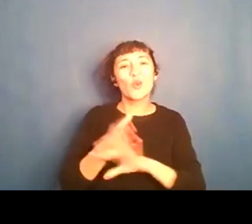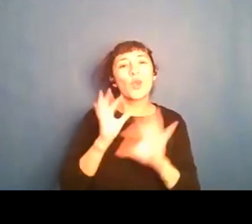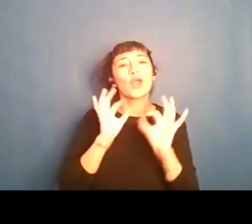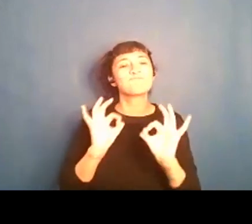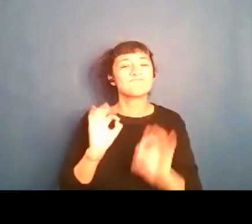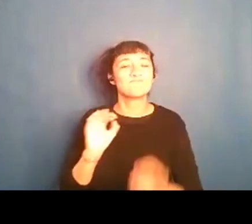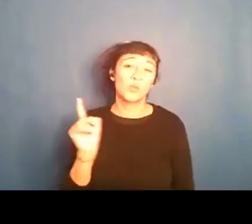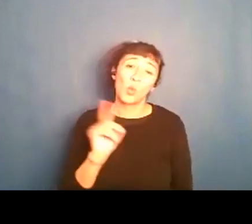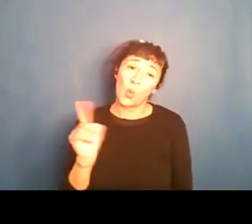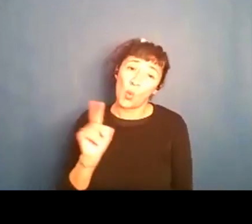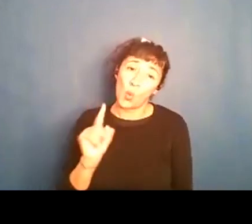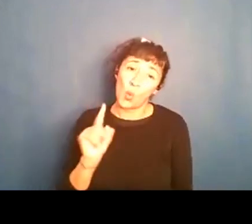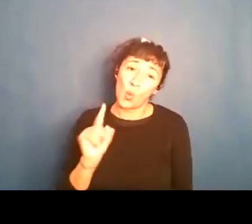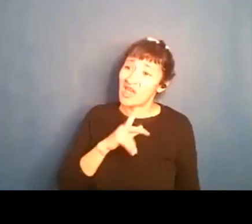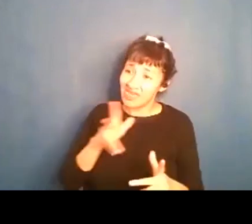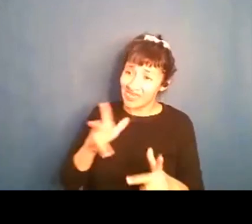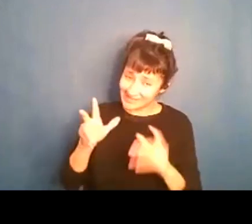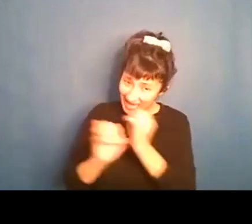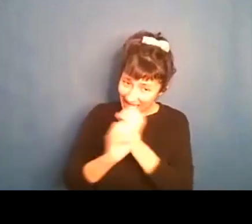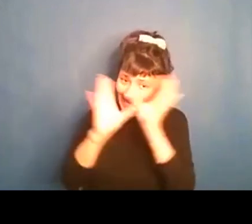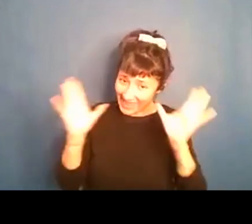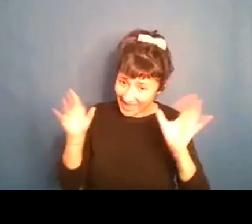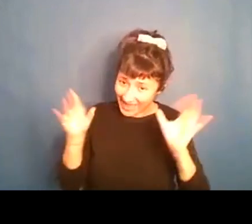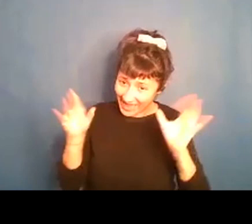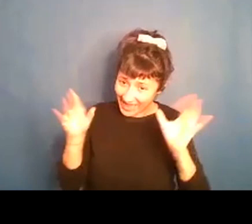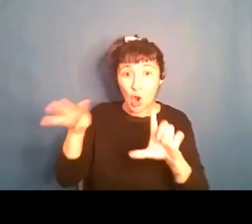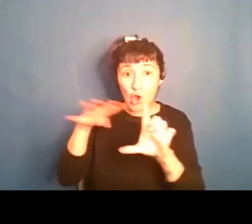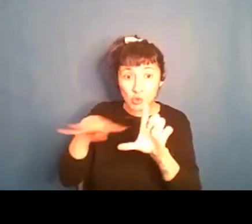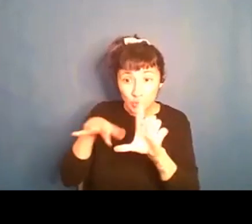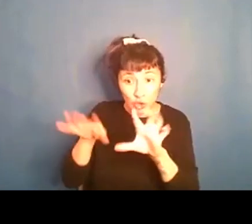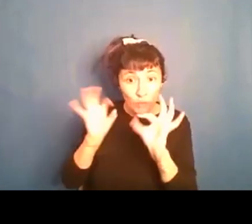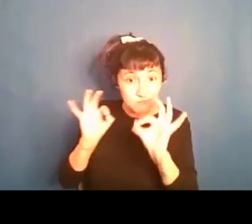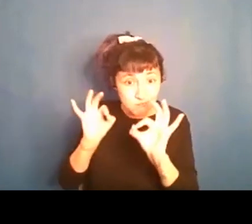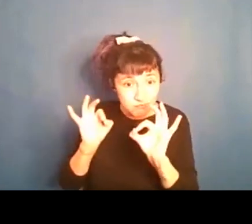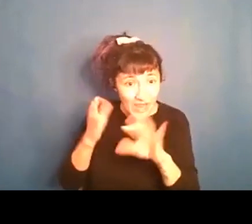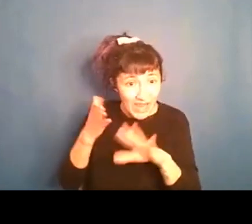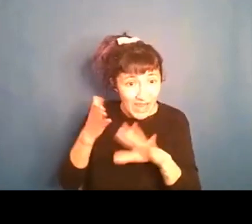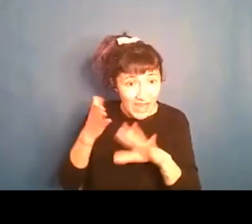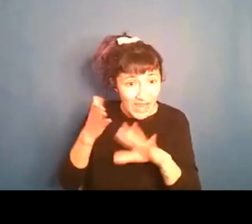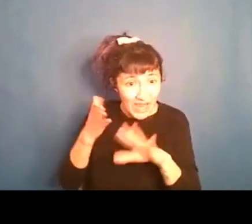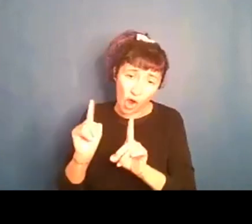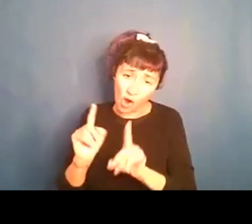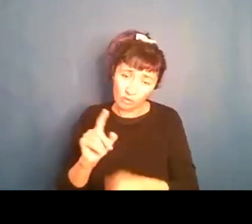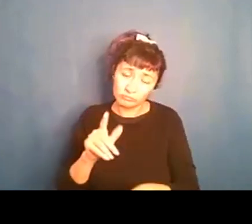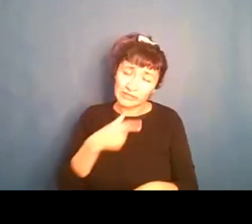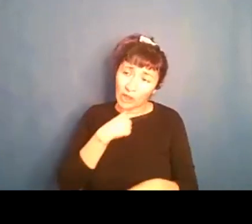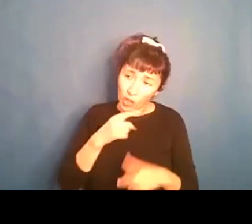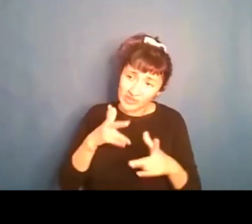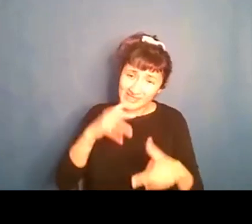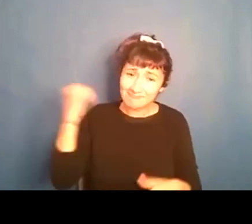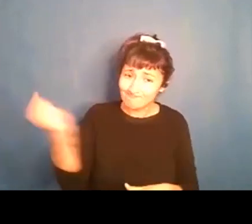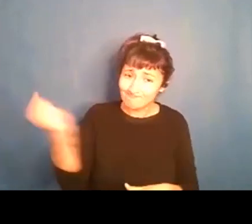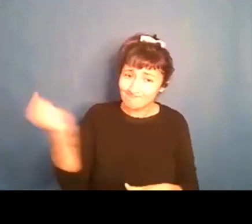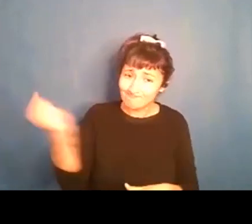que desmitifiquemos esto, ¿no? Que es muy necesario también que haya LSA en todos los